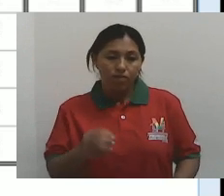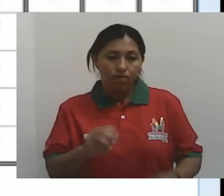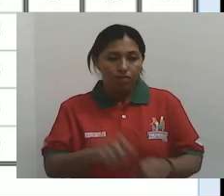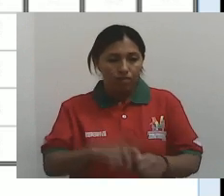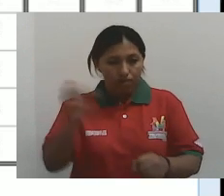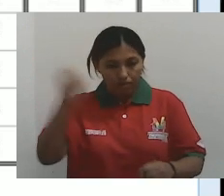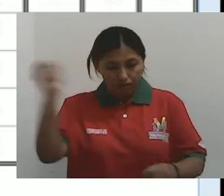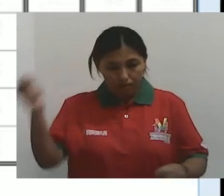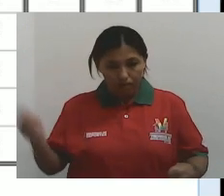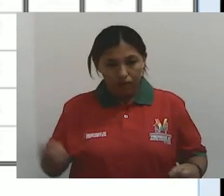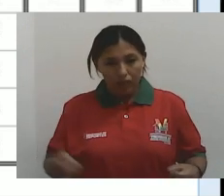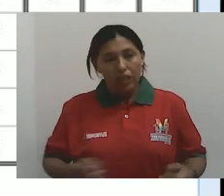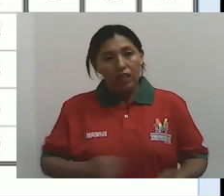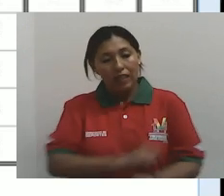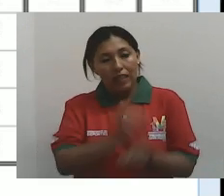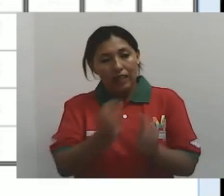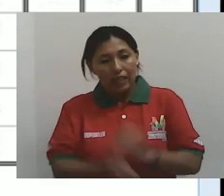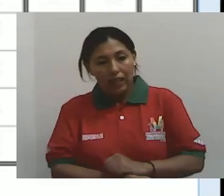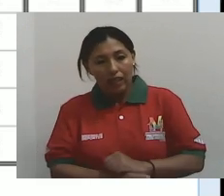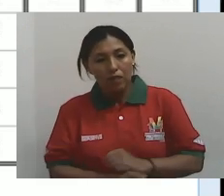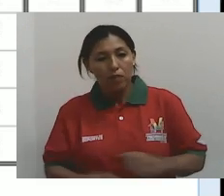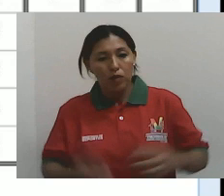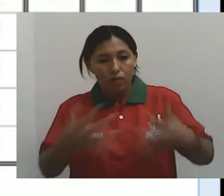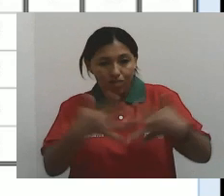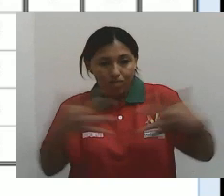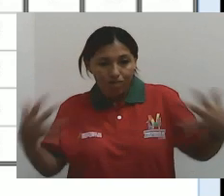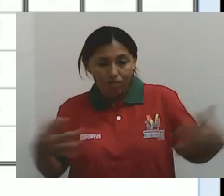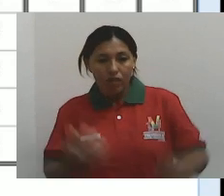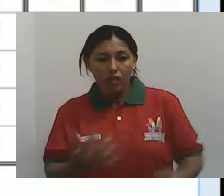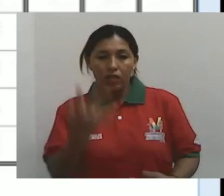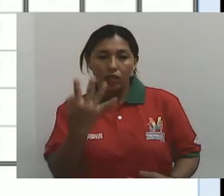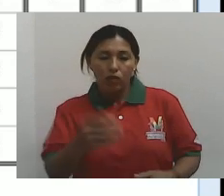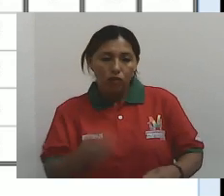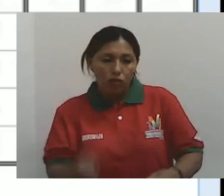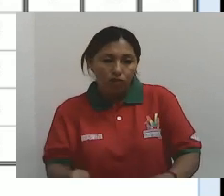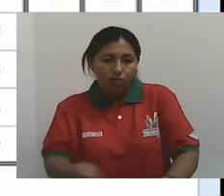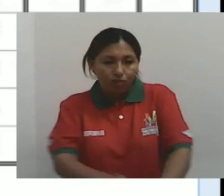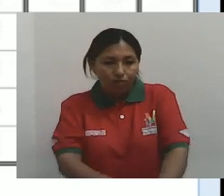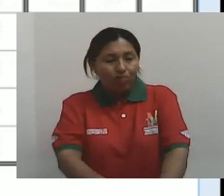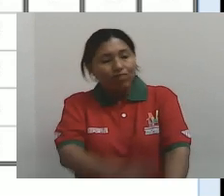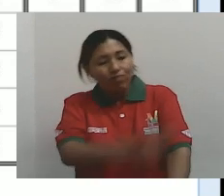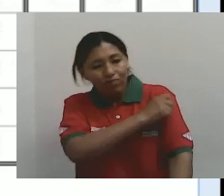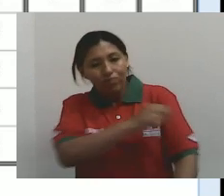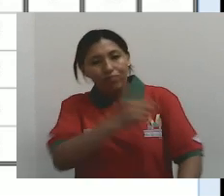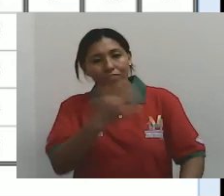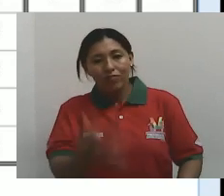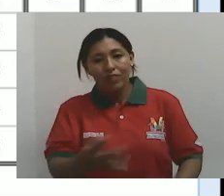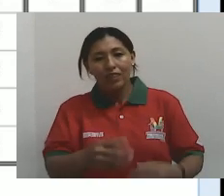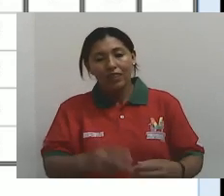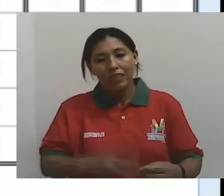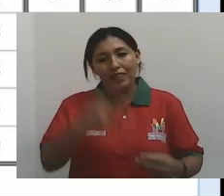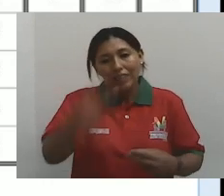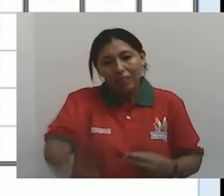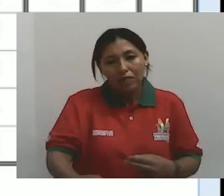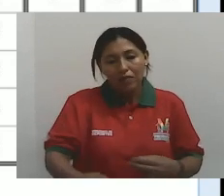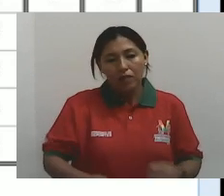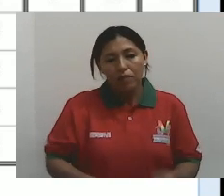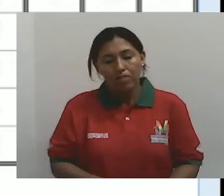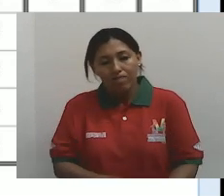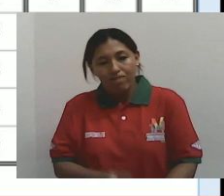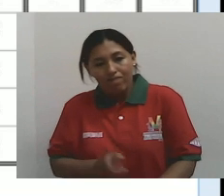de vallas, más 3 del relevo, más 4 de largo, 3 en el triple, 6 en la